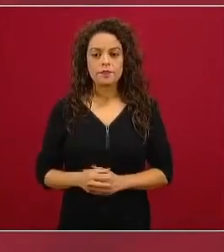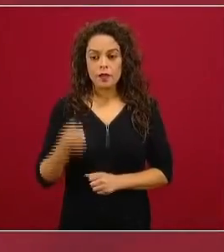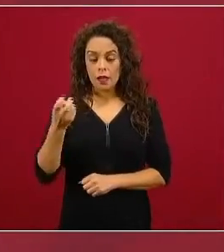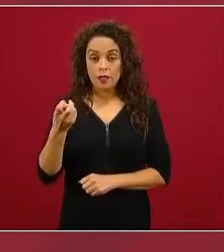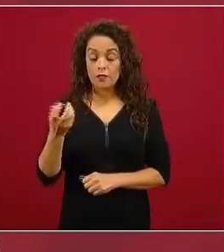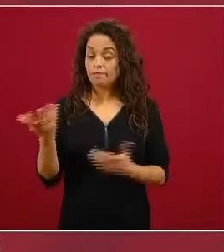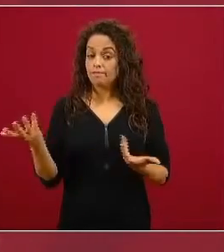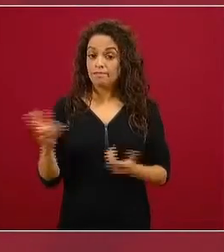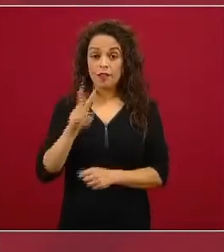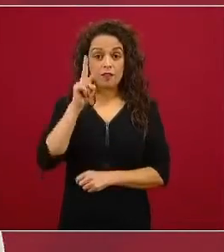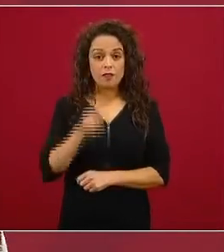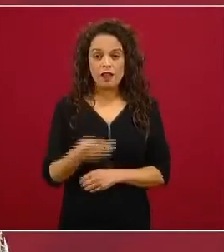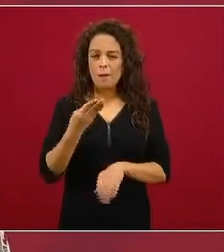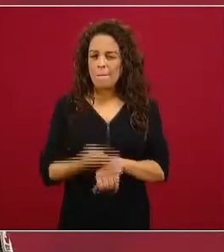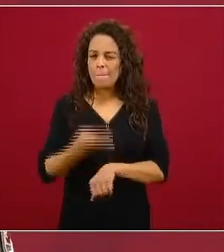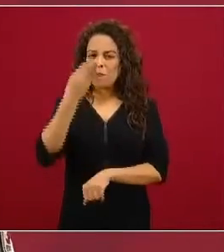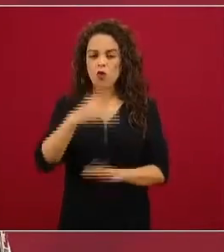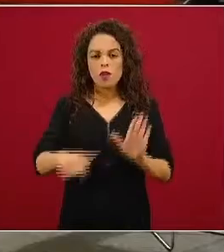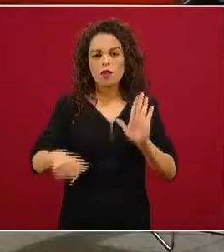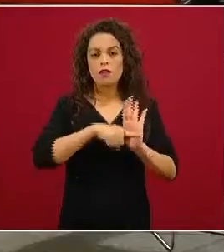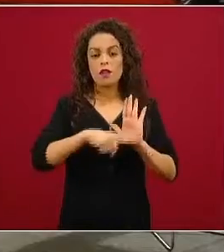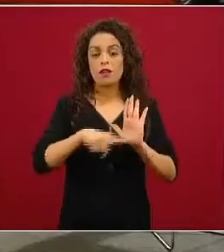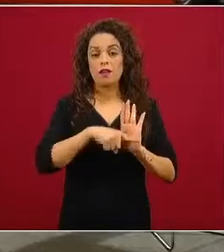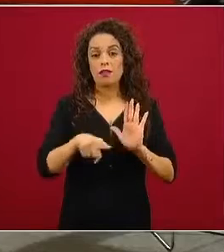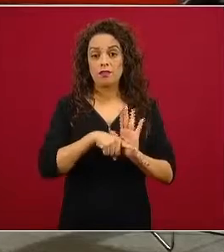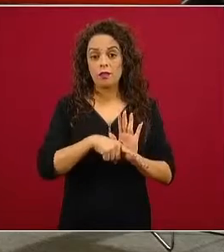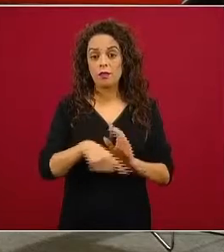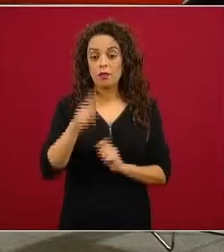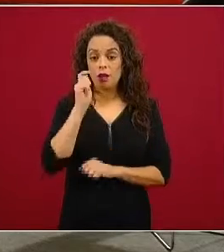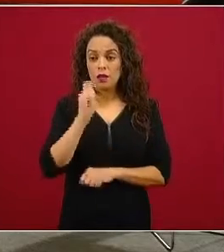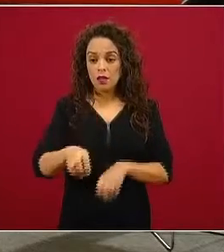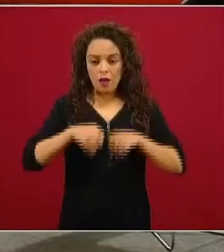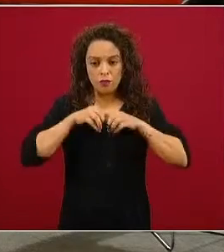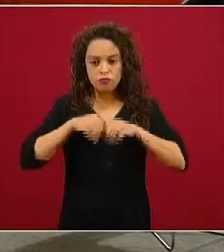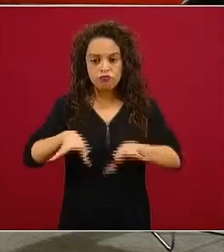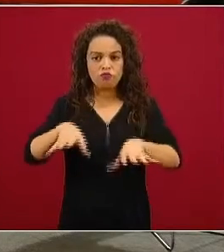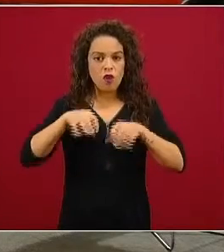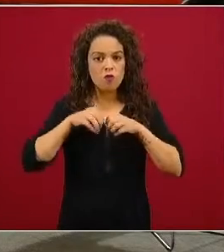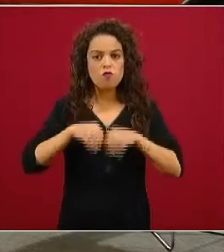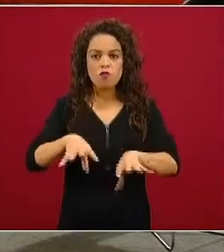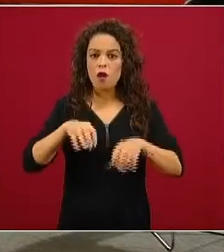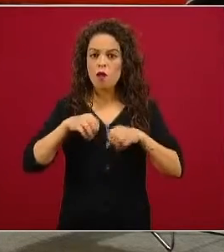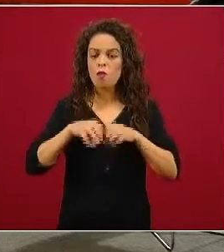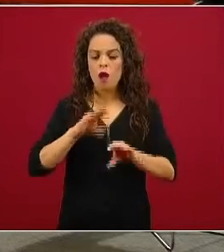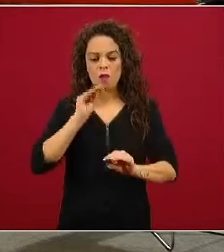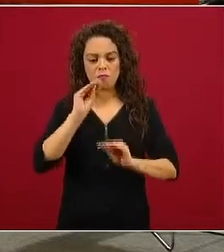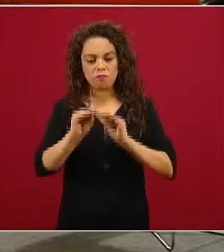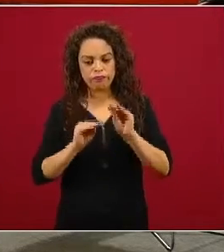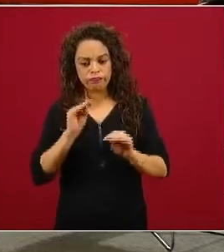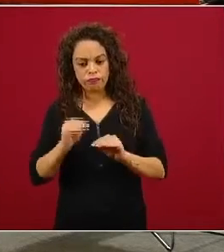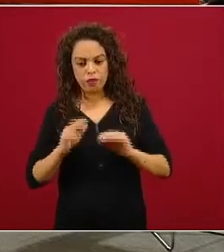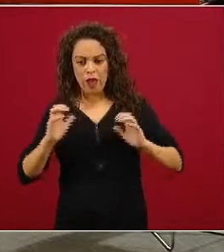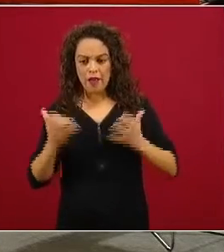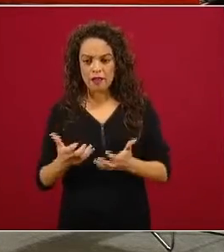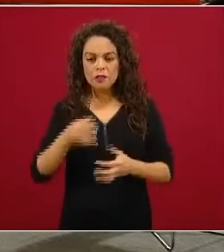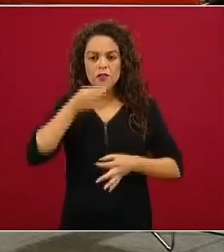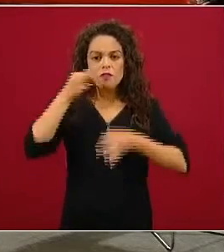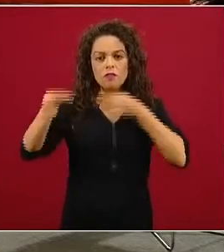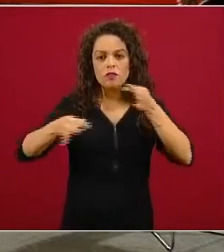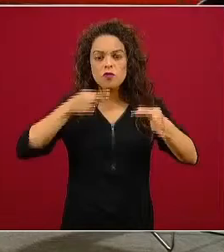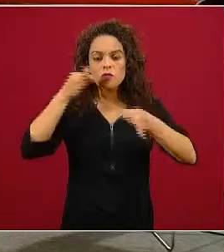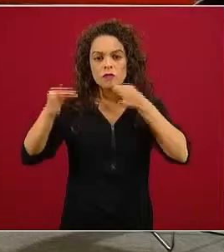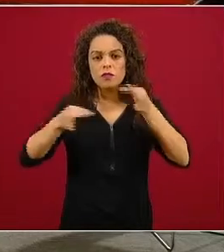campaña que podríamos decir de forma sintética para enfrentar el grave problema de la infodemia. Este fenómeno